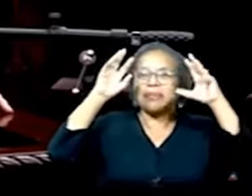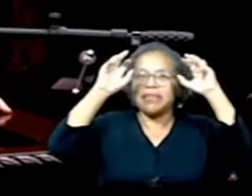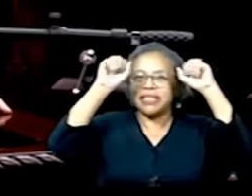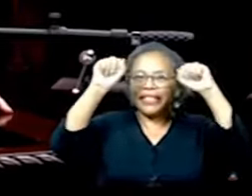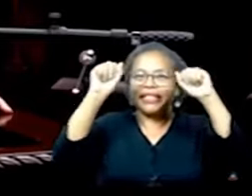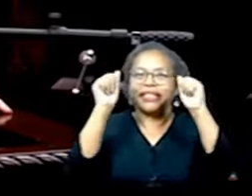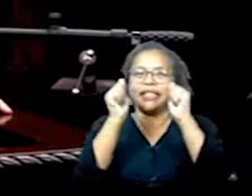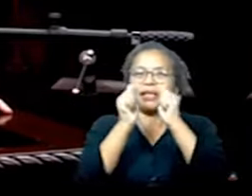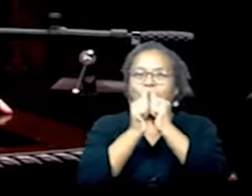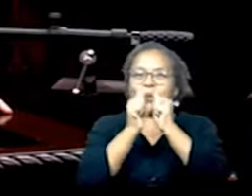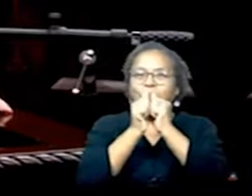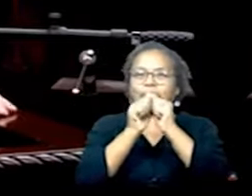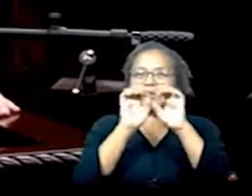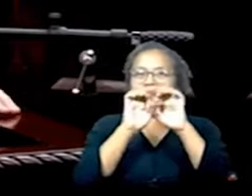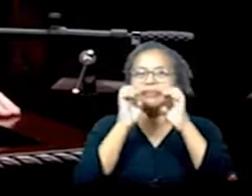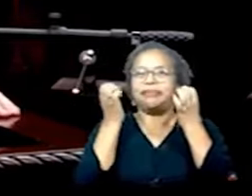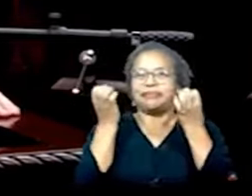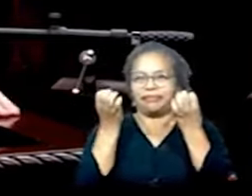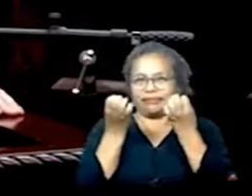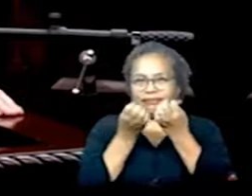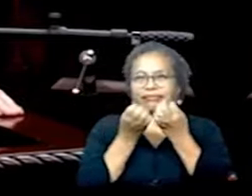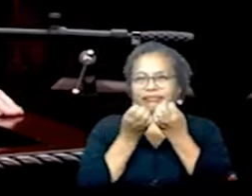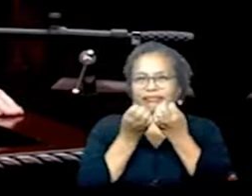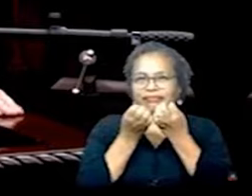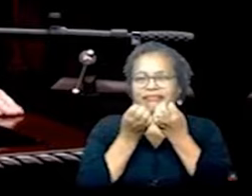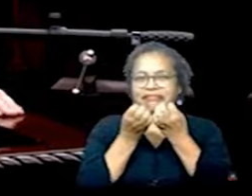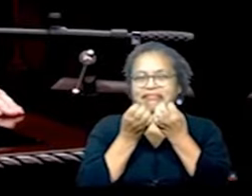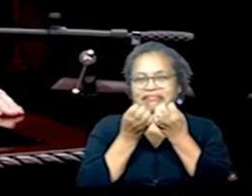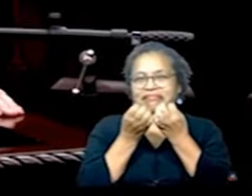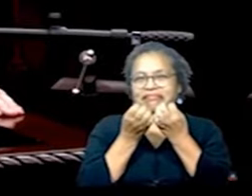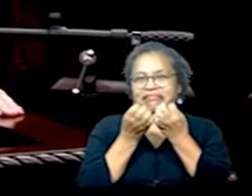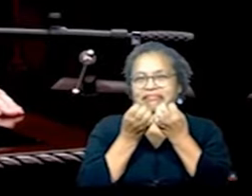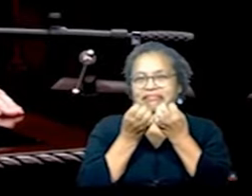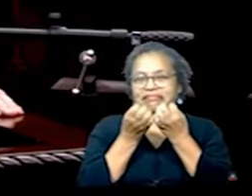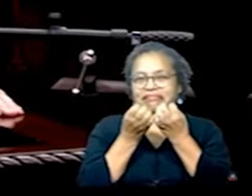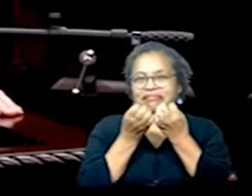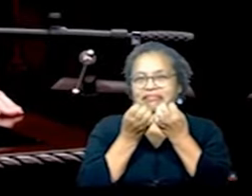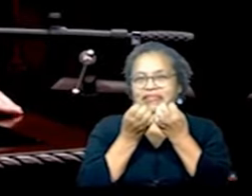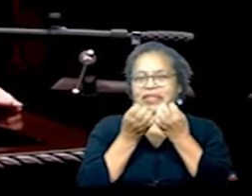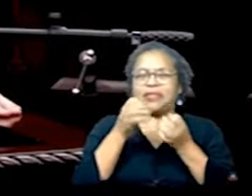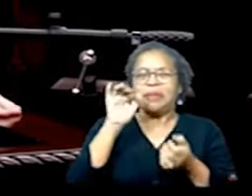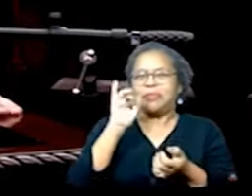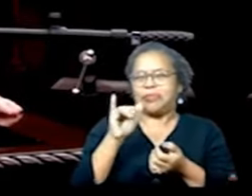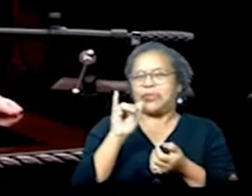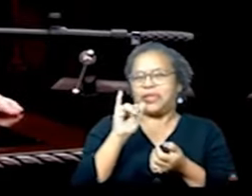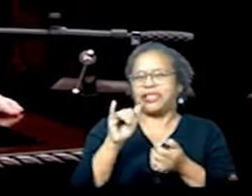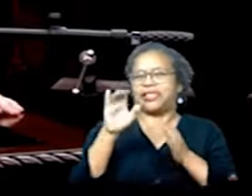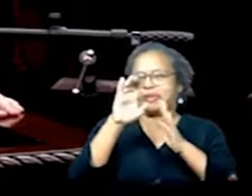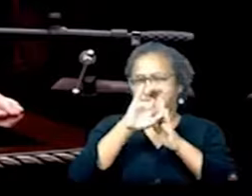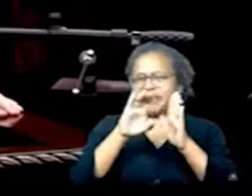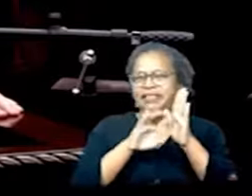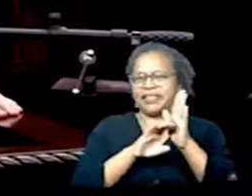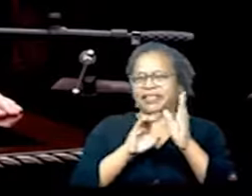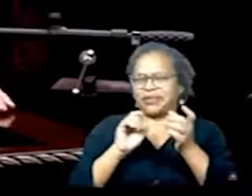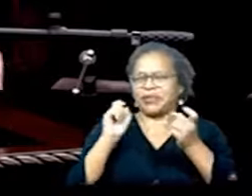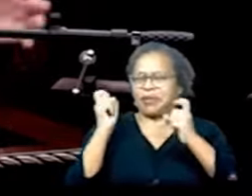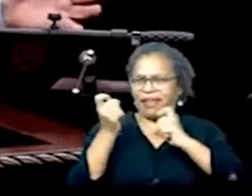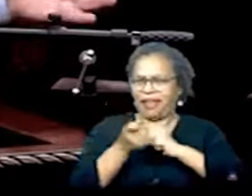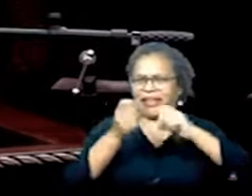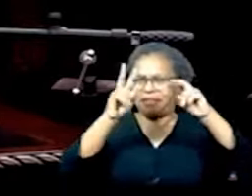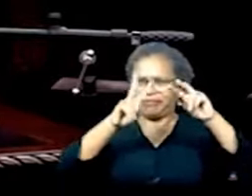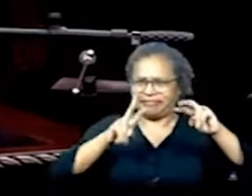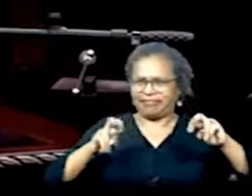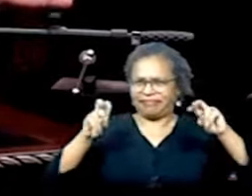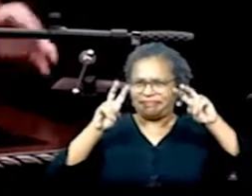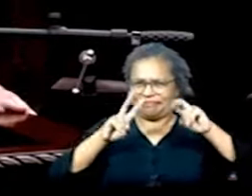que la justificación para demostrar que es intrascendente esta reforma y lo pudiera mostrar la intrascendencia. ¿Cuál